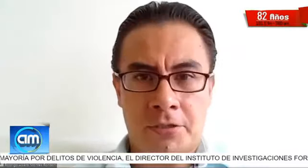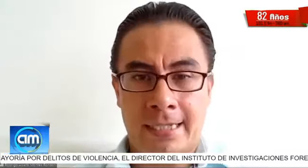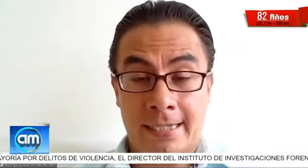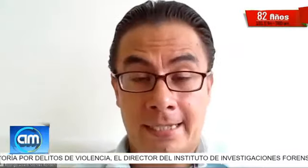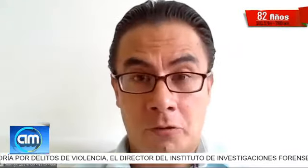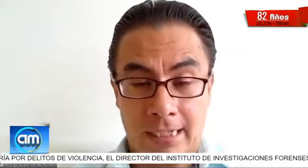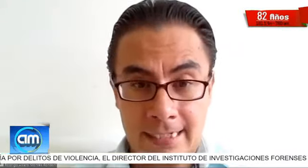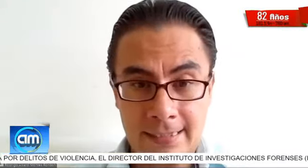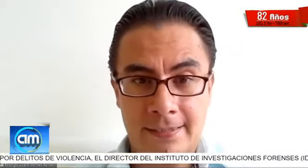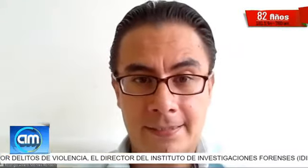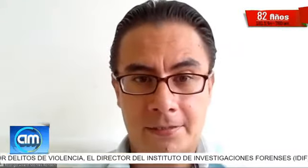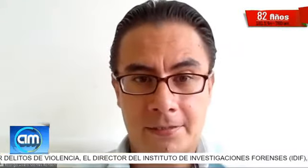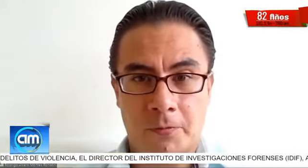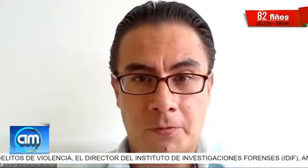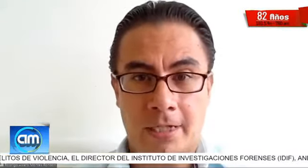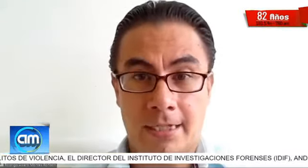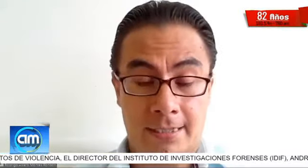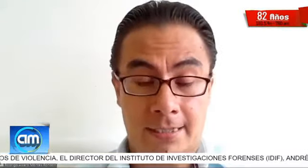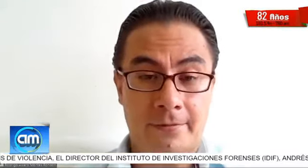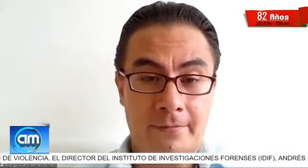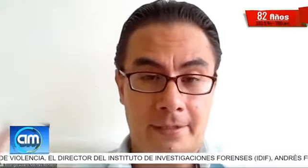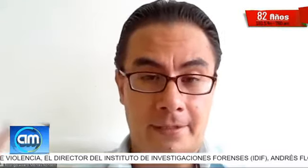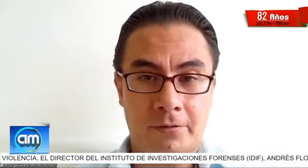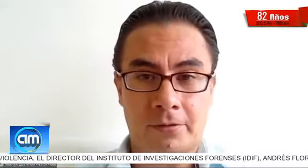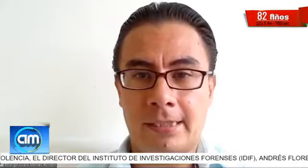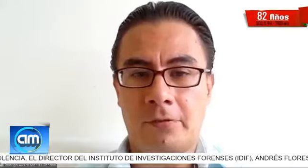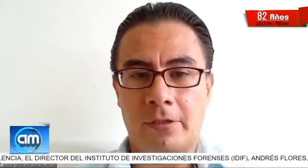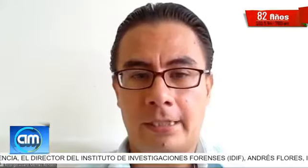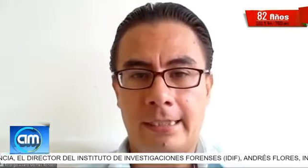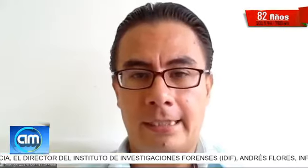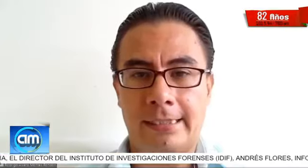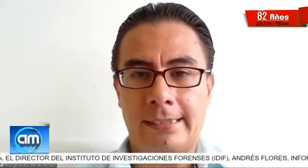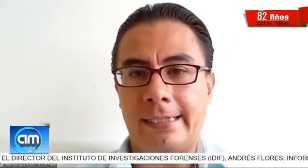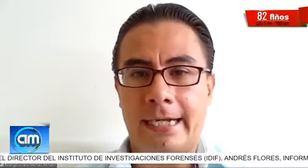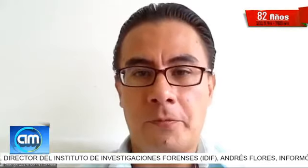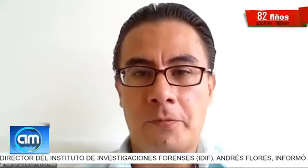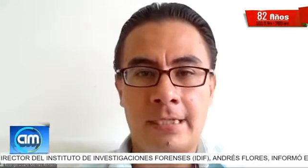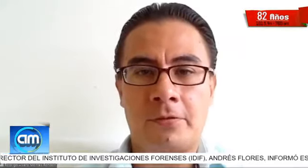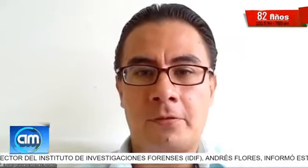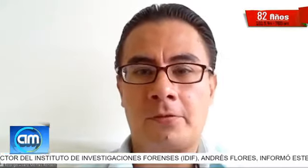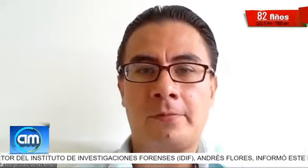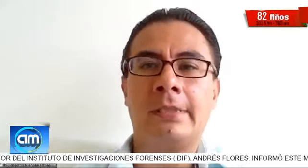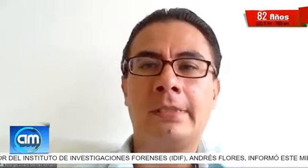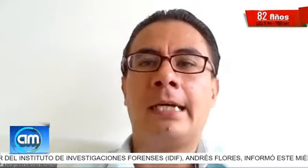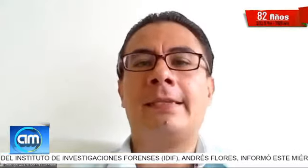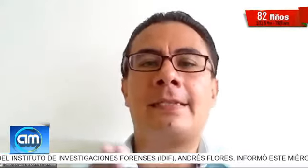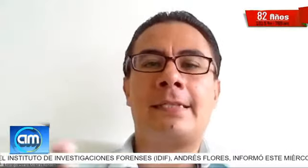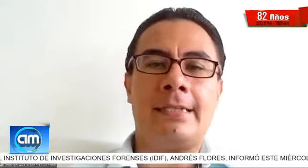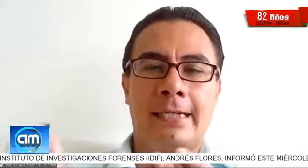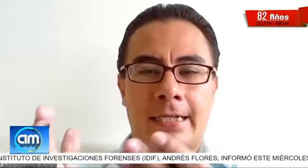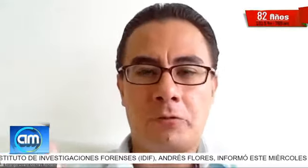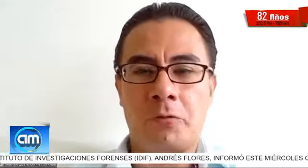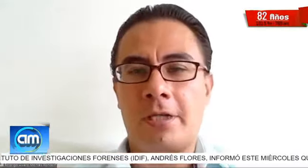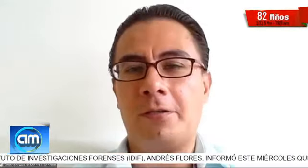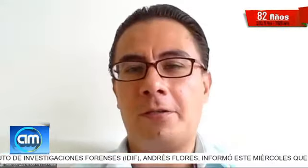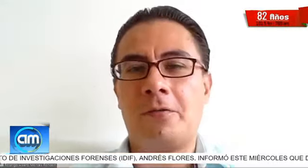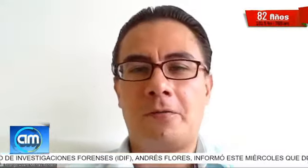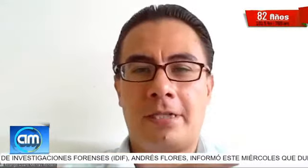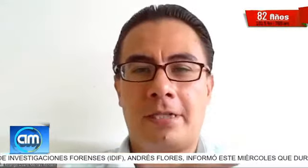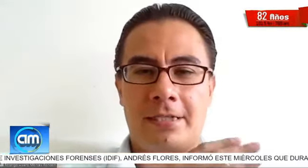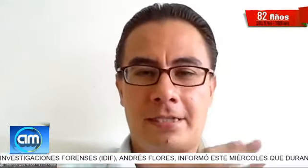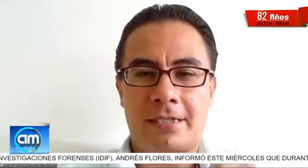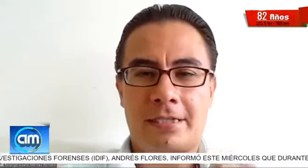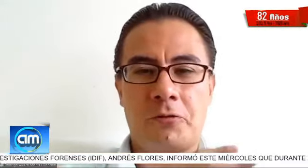podemos ver una sociedad de contrastes, como ya se había venido dando el año pasado, antes de la